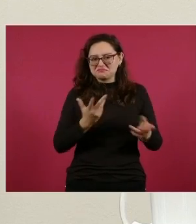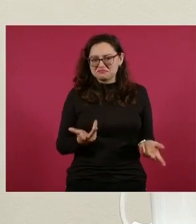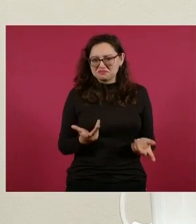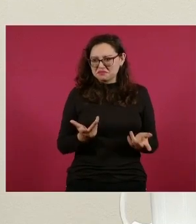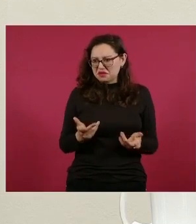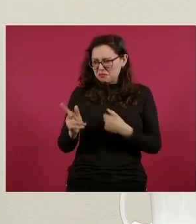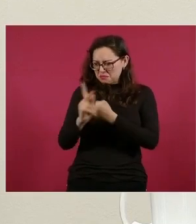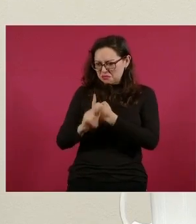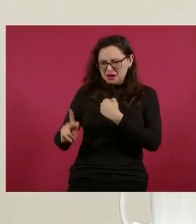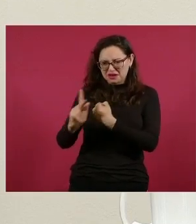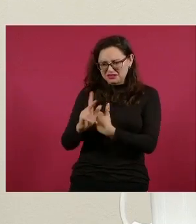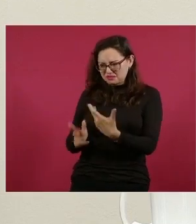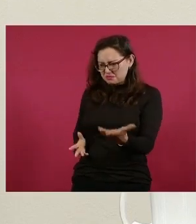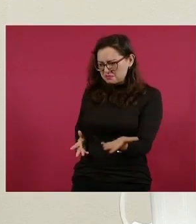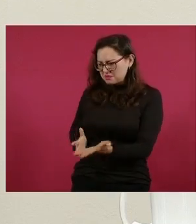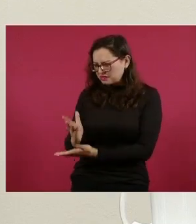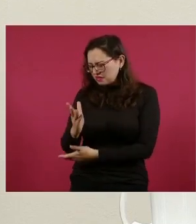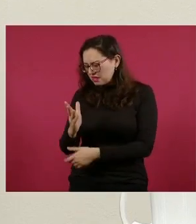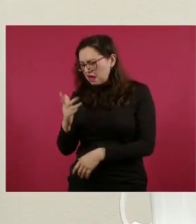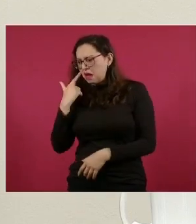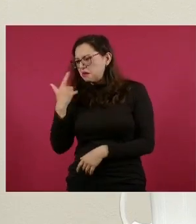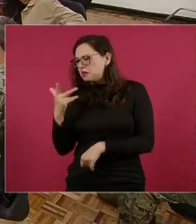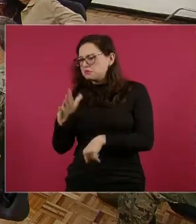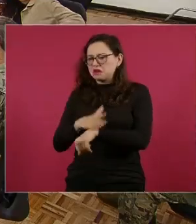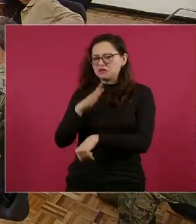va a calificar una elección